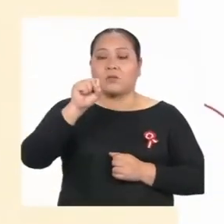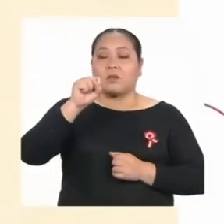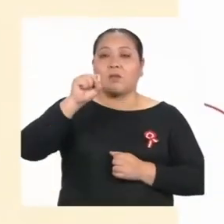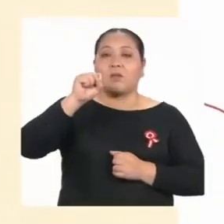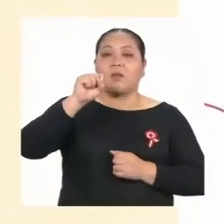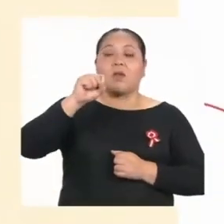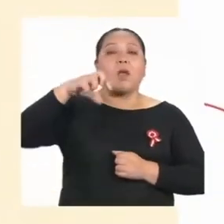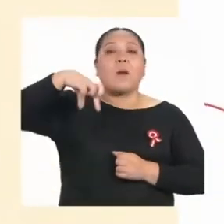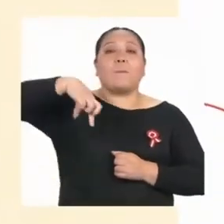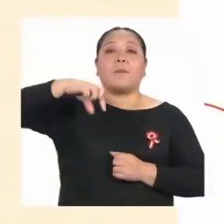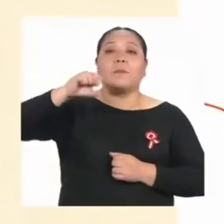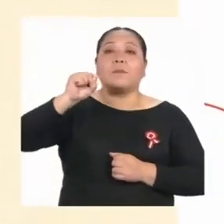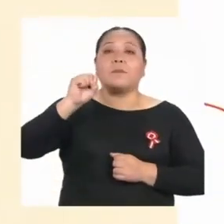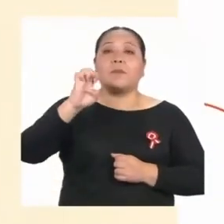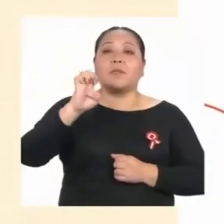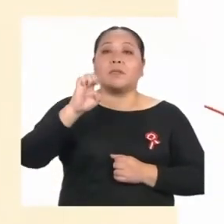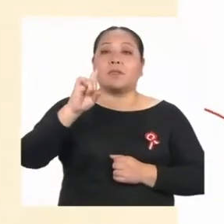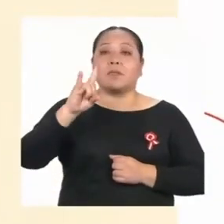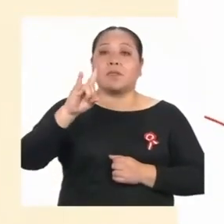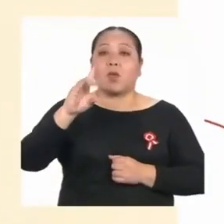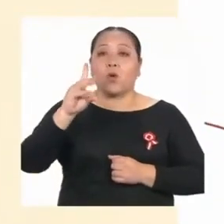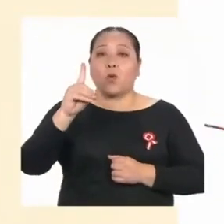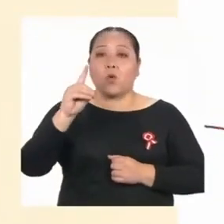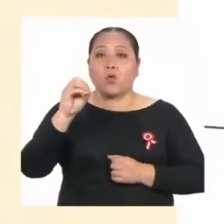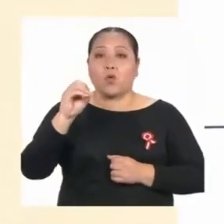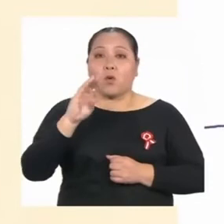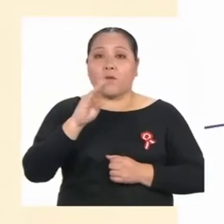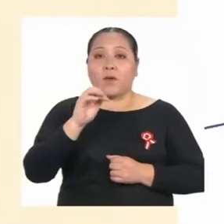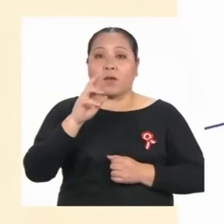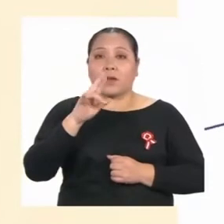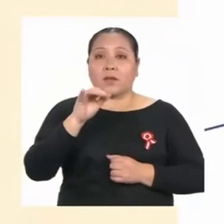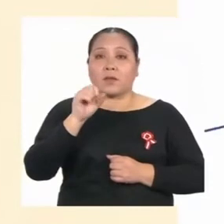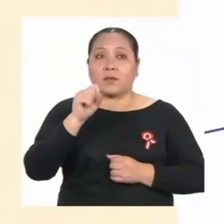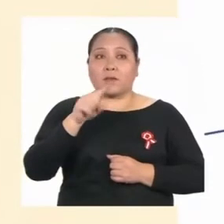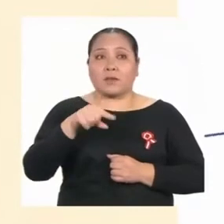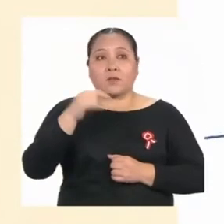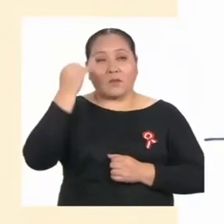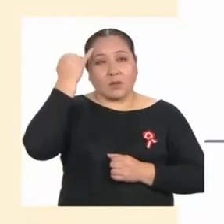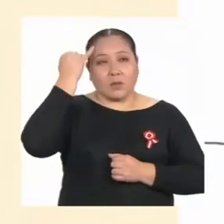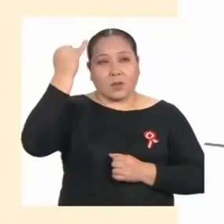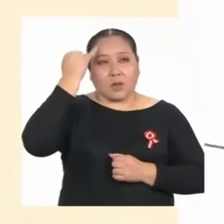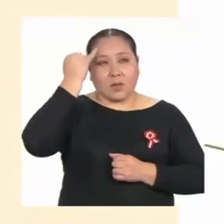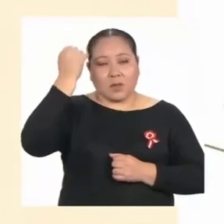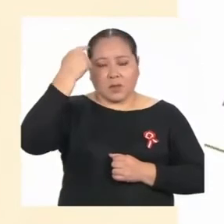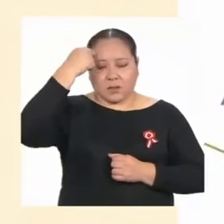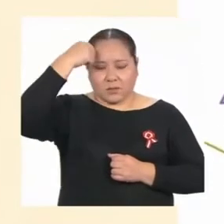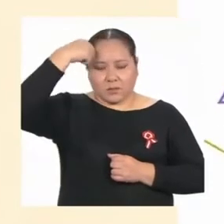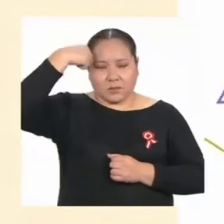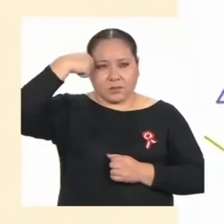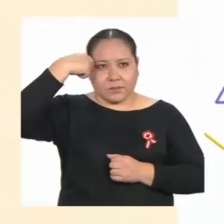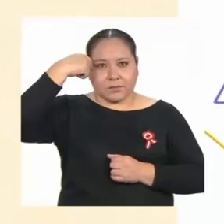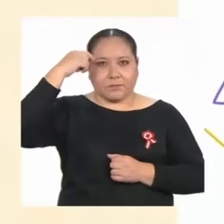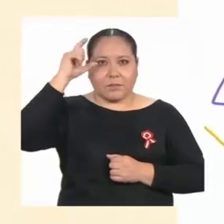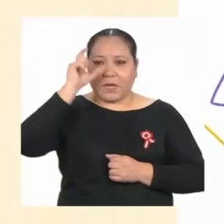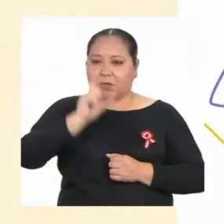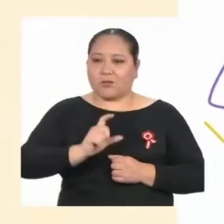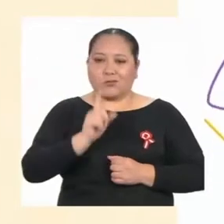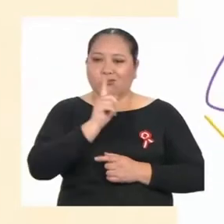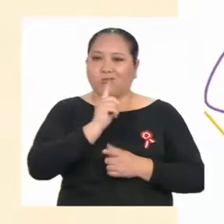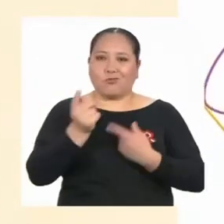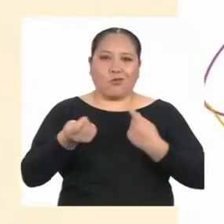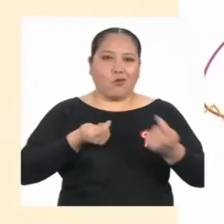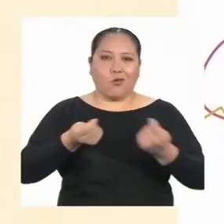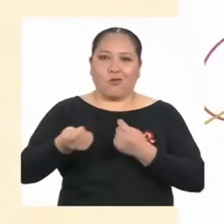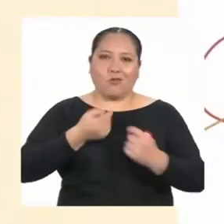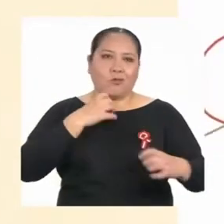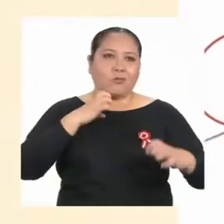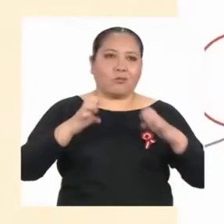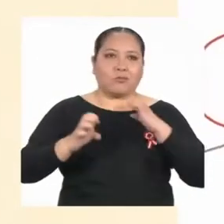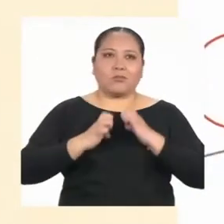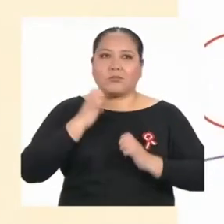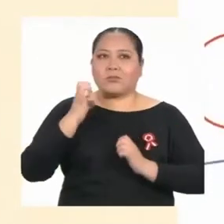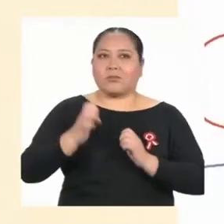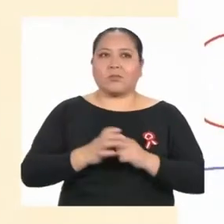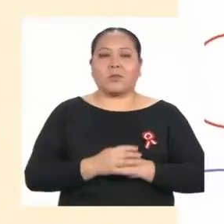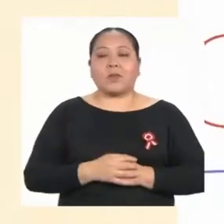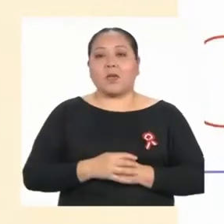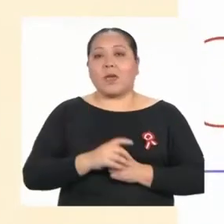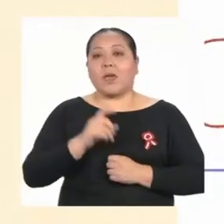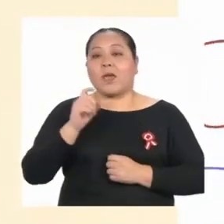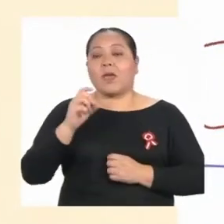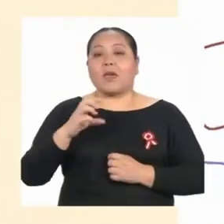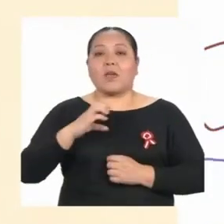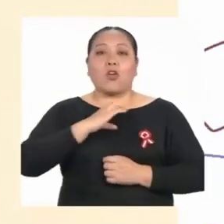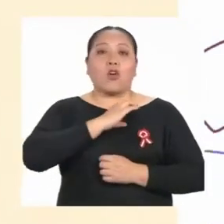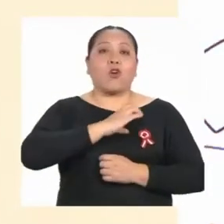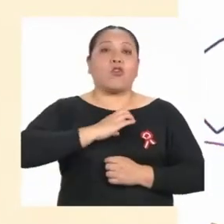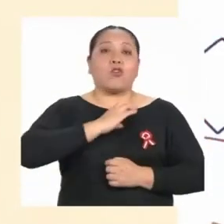con manifestaciones psicopatológicas claras. Personajes con nulo control de impulsos y conducta disocial con